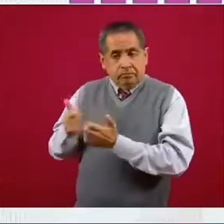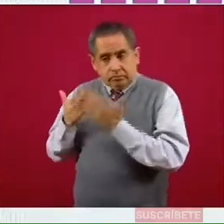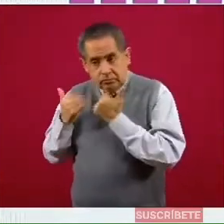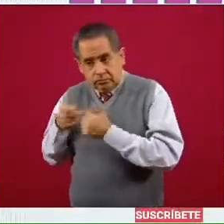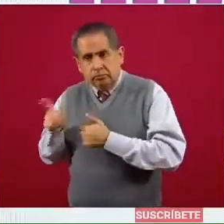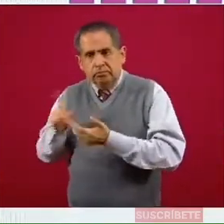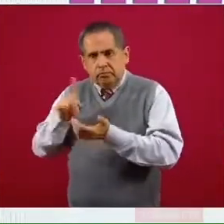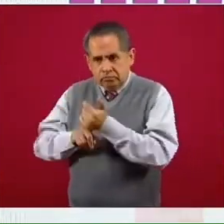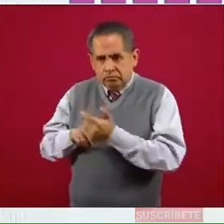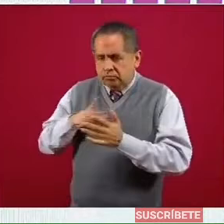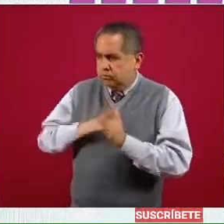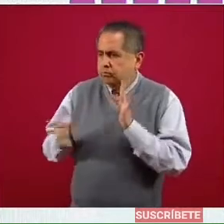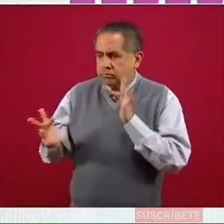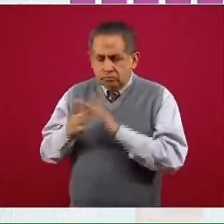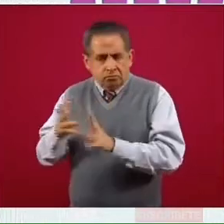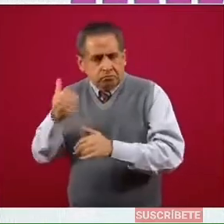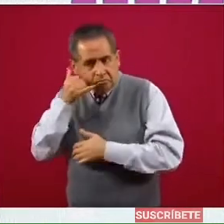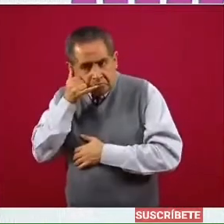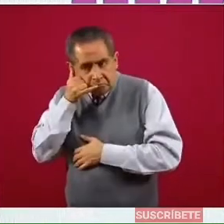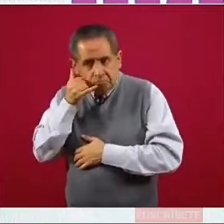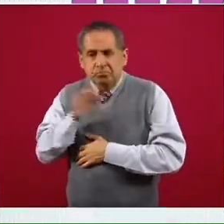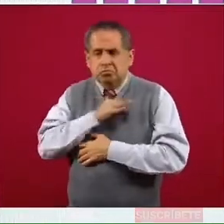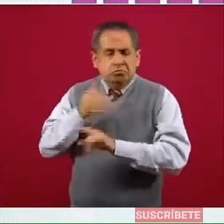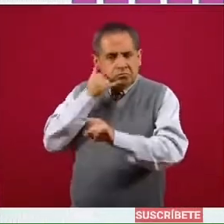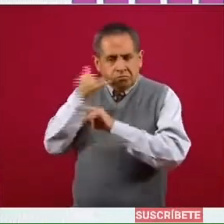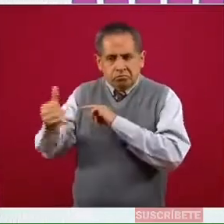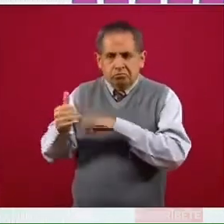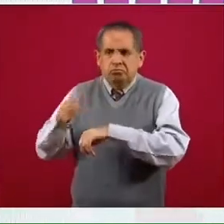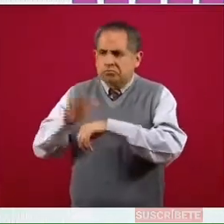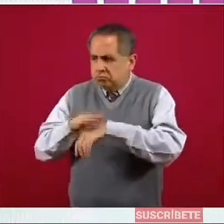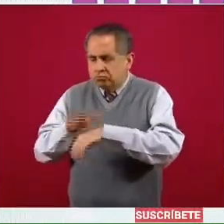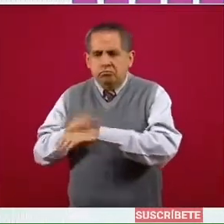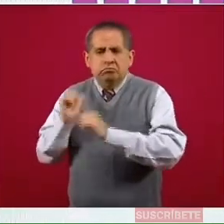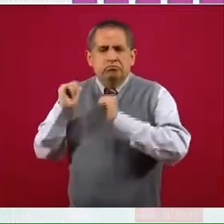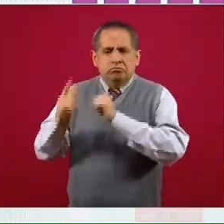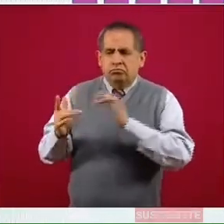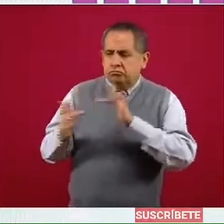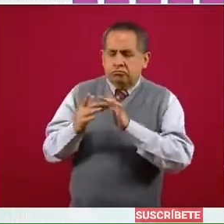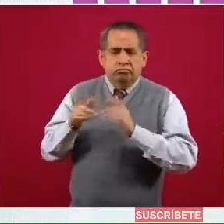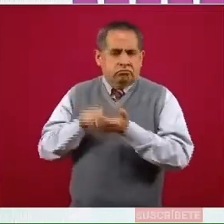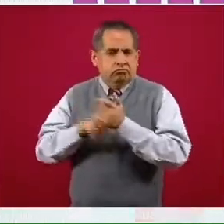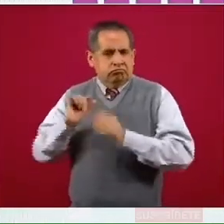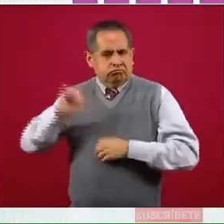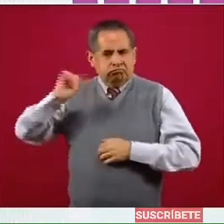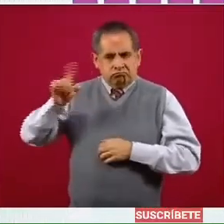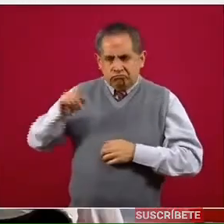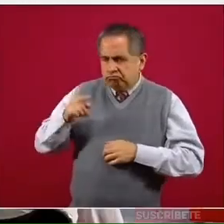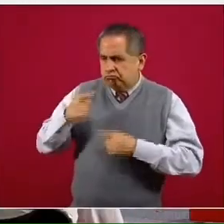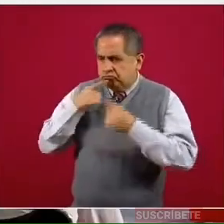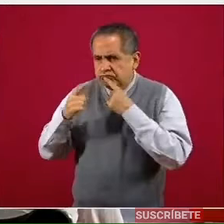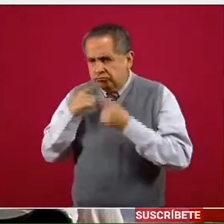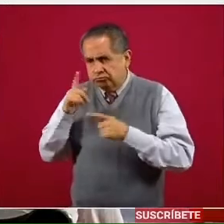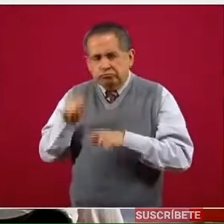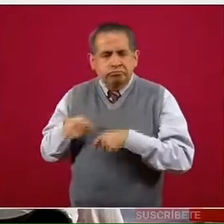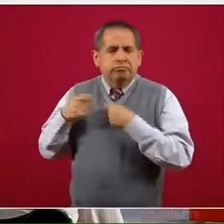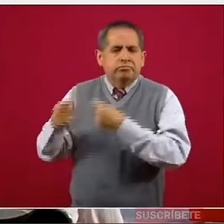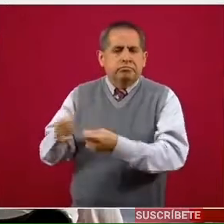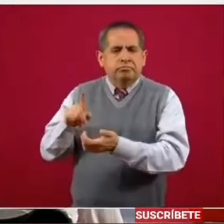mecanismos de contacto telefónico por parte de operadoras y operadores profesionales que le van a